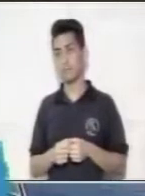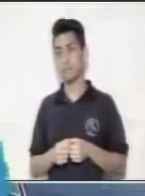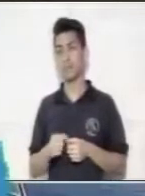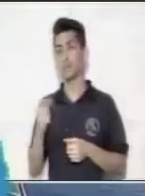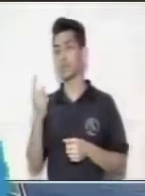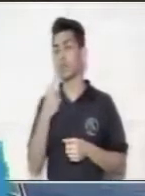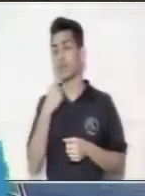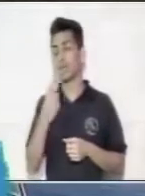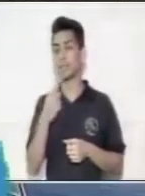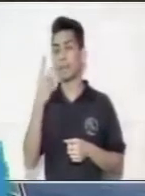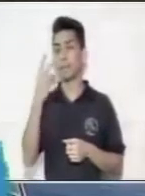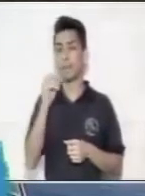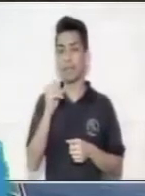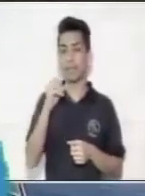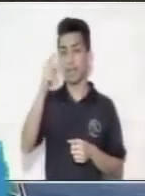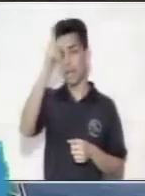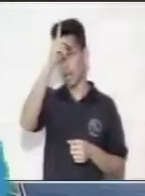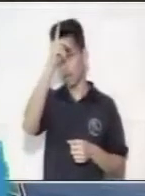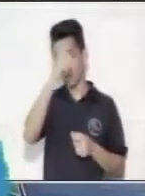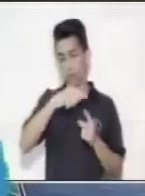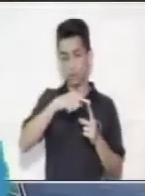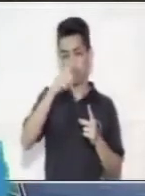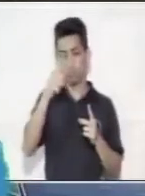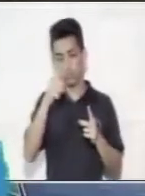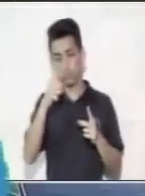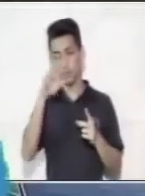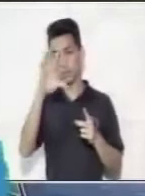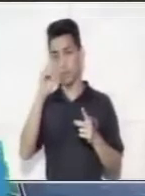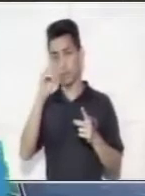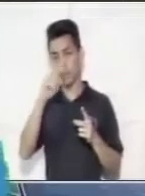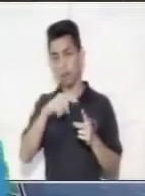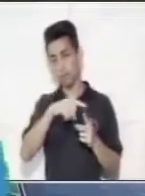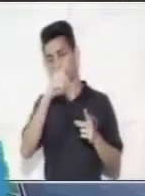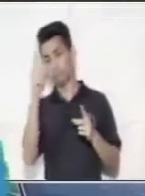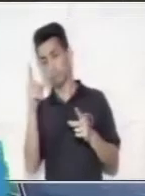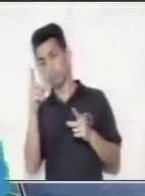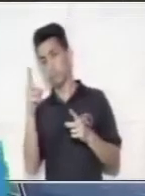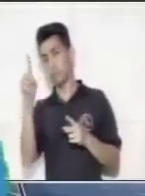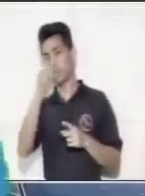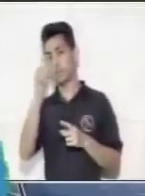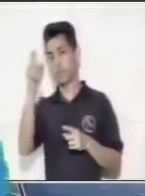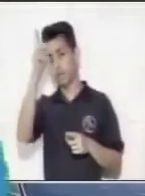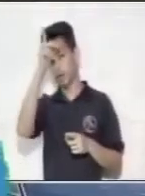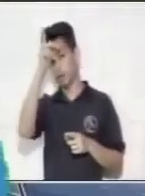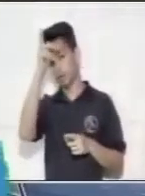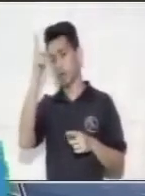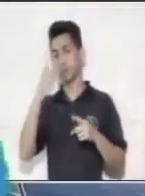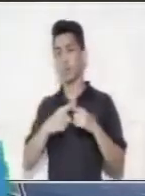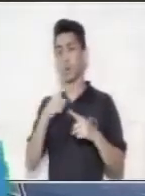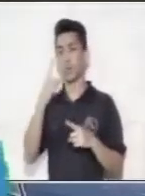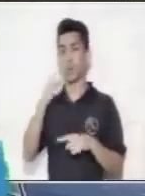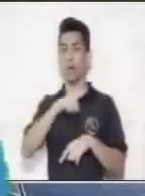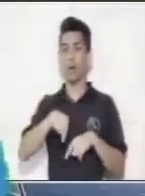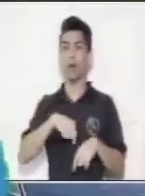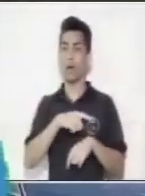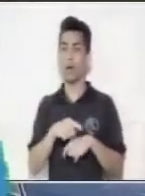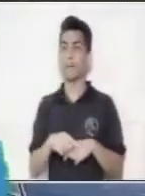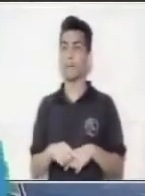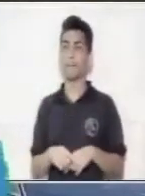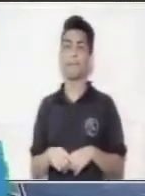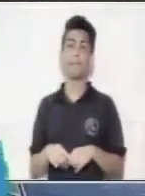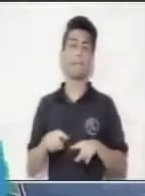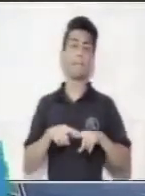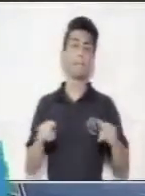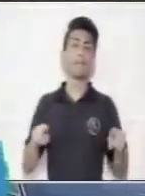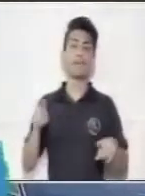20 kilómetros por hora, 50 kilómetros por hora, 100 kilómetros por hora, pero no te